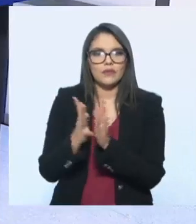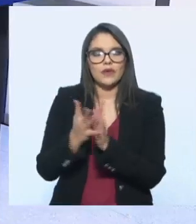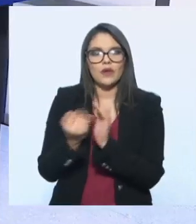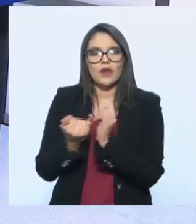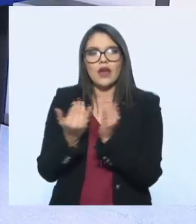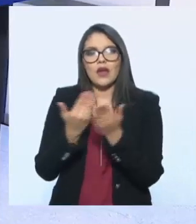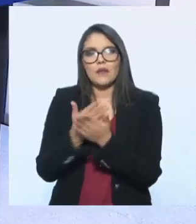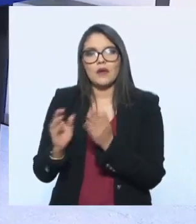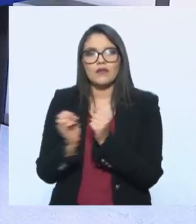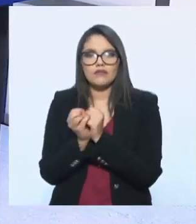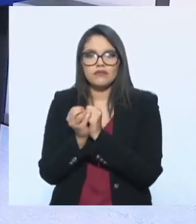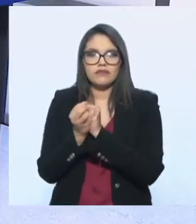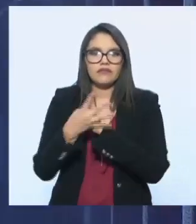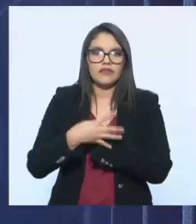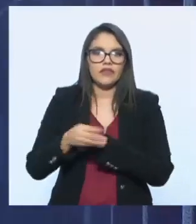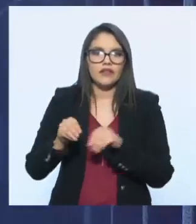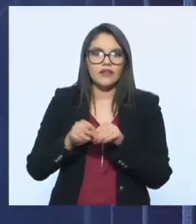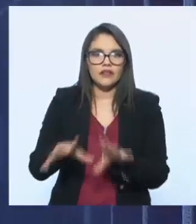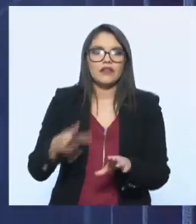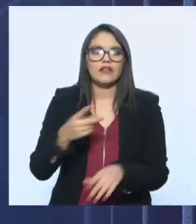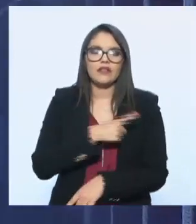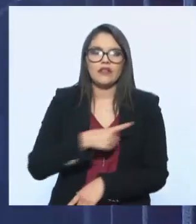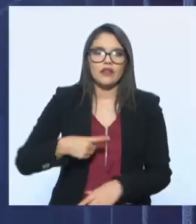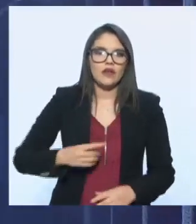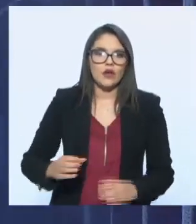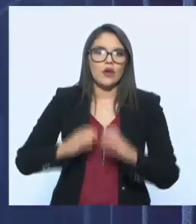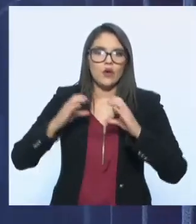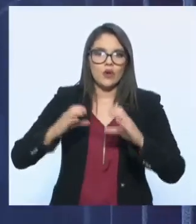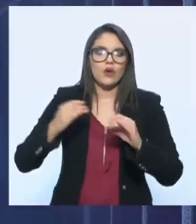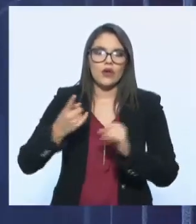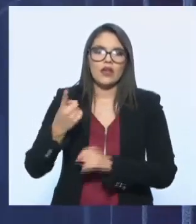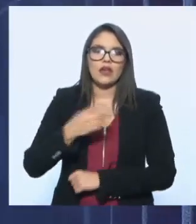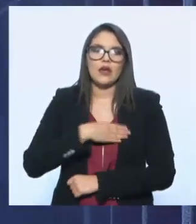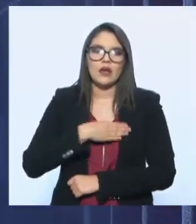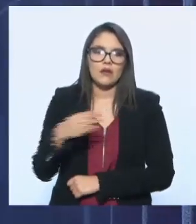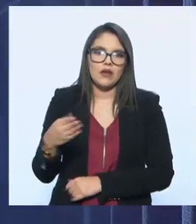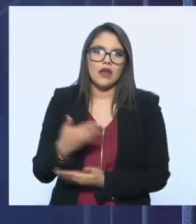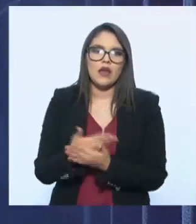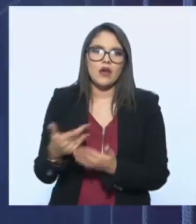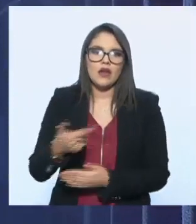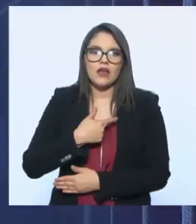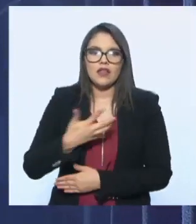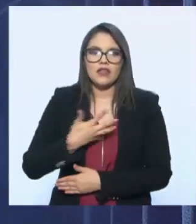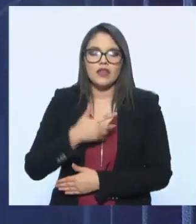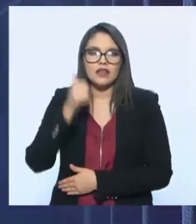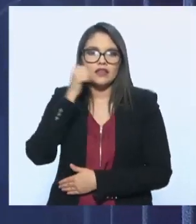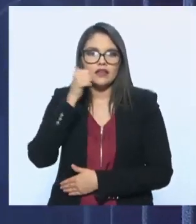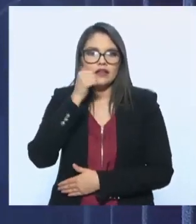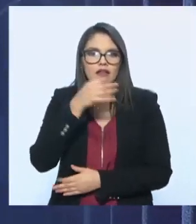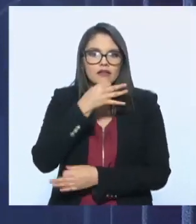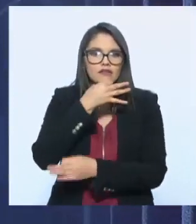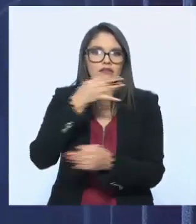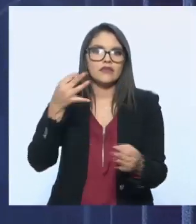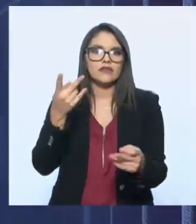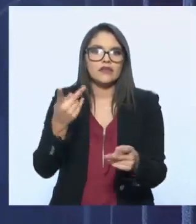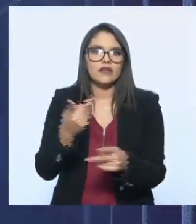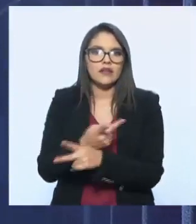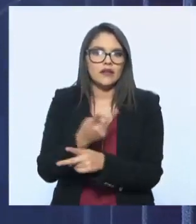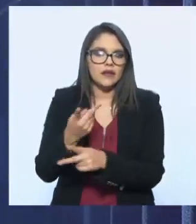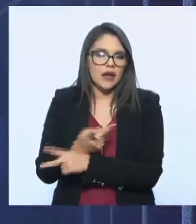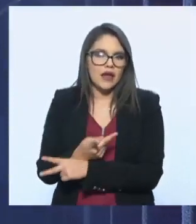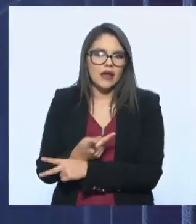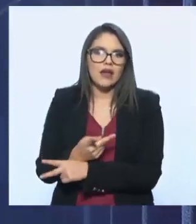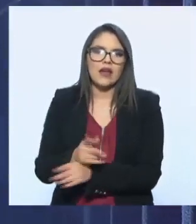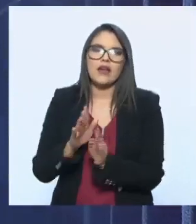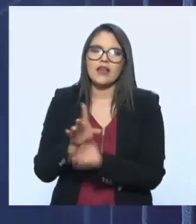coronavirus, pues hay que cuidarnos también. Así es también. Qué bueno que estamos transmitiendo minuto a minuto esto que está ocurriendo. No hay